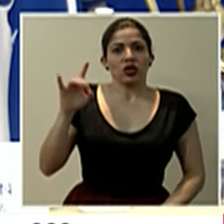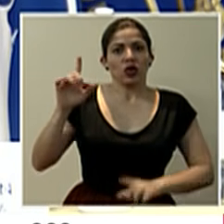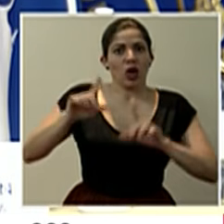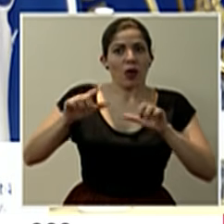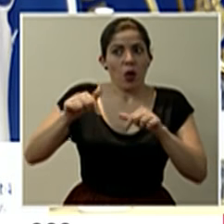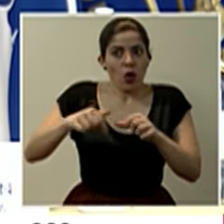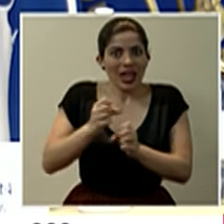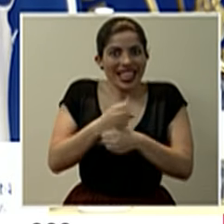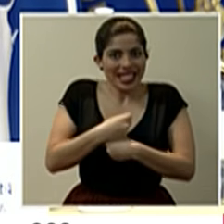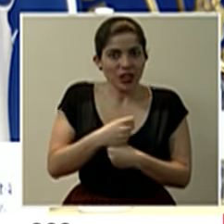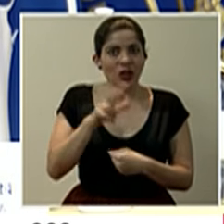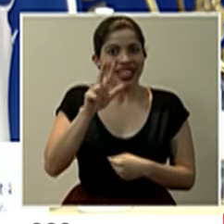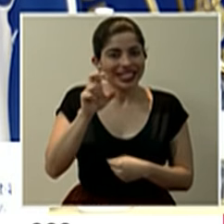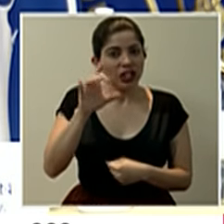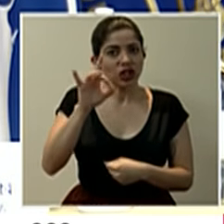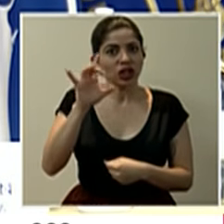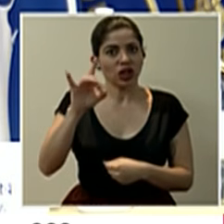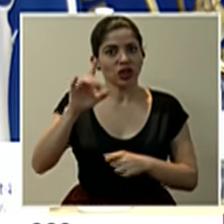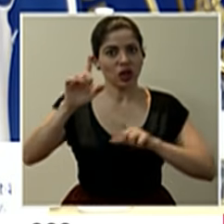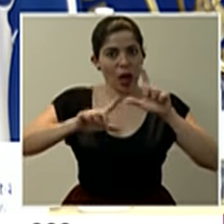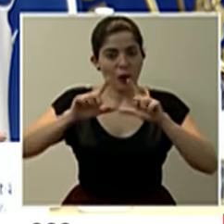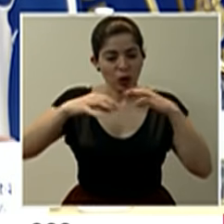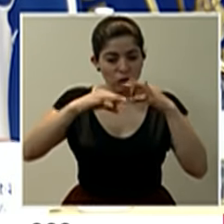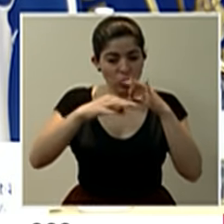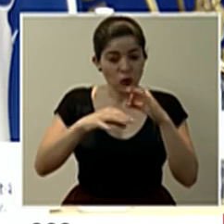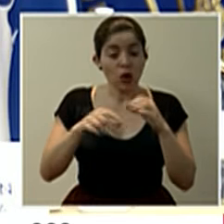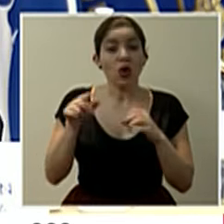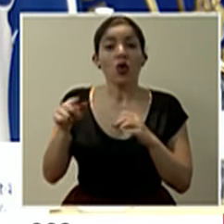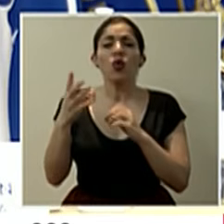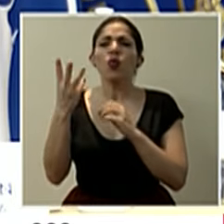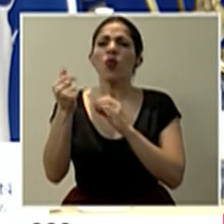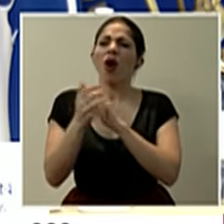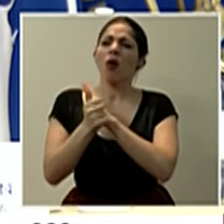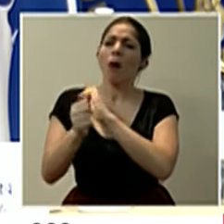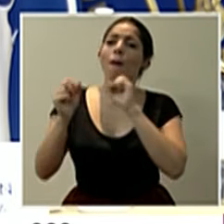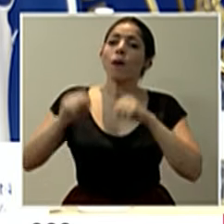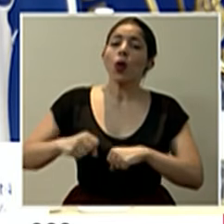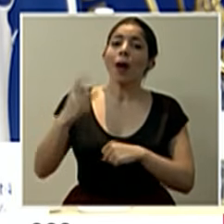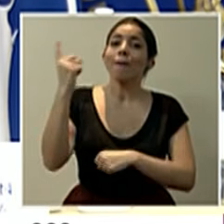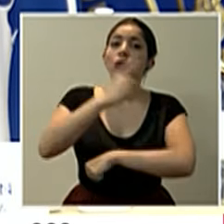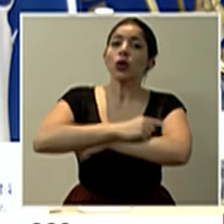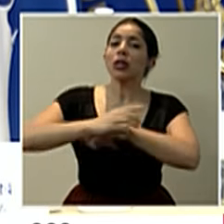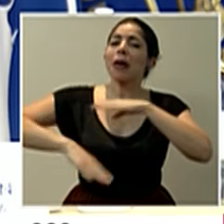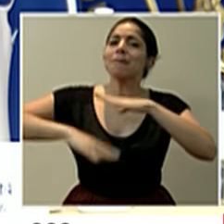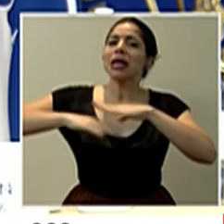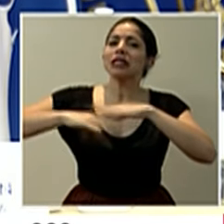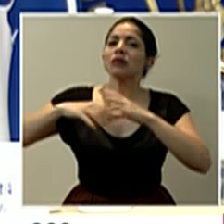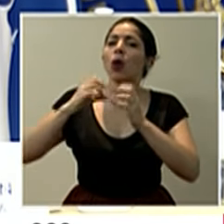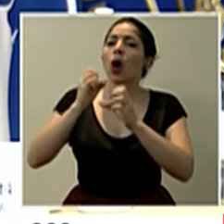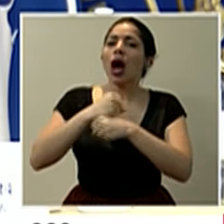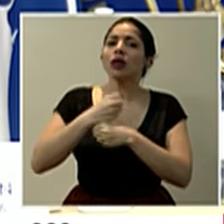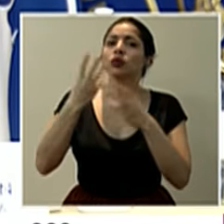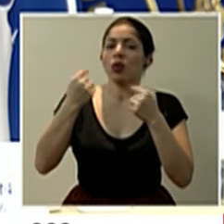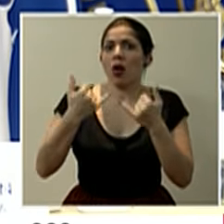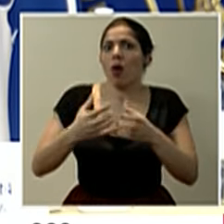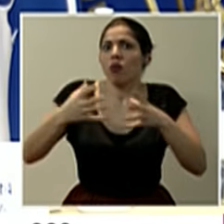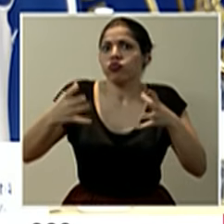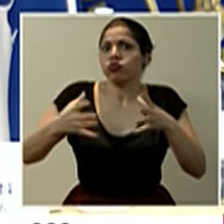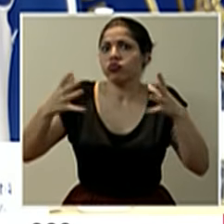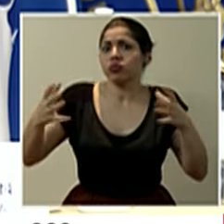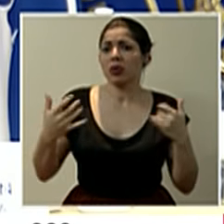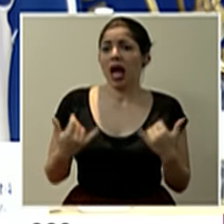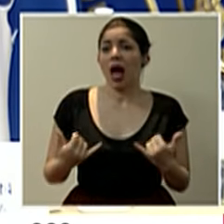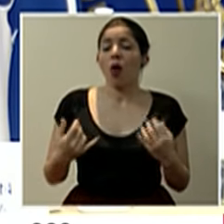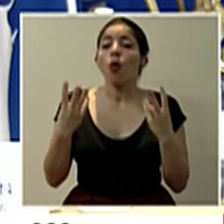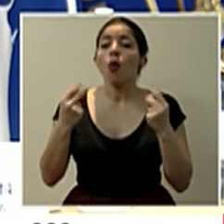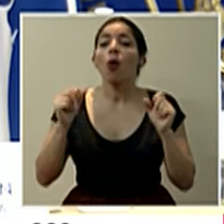pruebas, es decir, hoy hicimos 388 pruebas. Y la capacidad de pruebas diarias del país ha aumentado considerablemente. En este momento